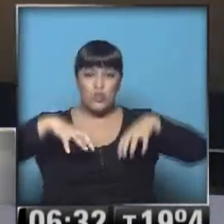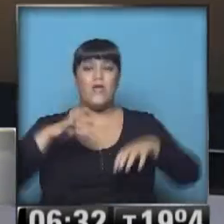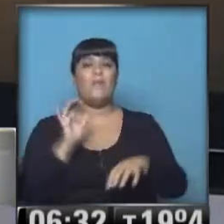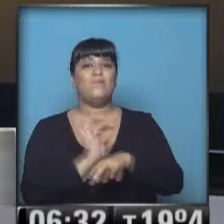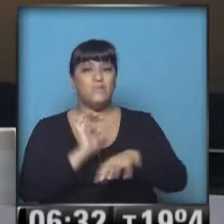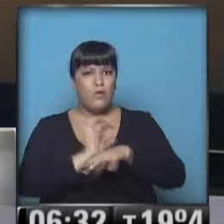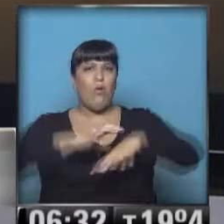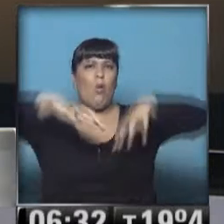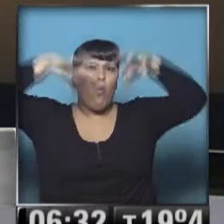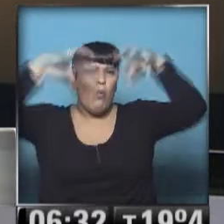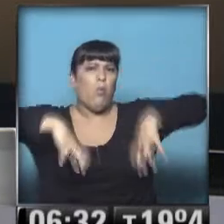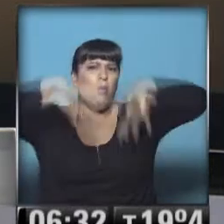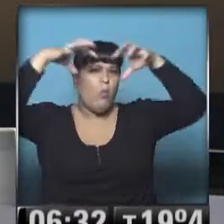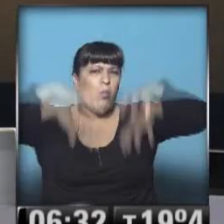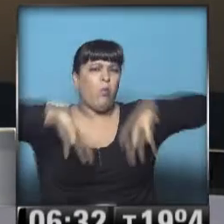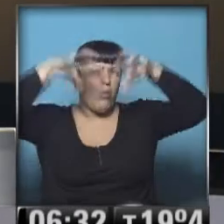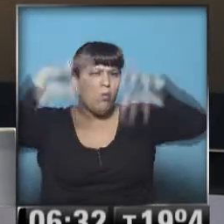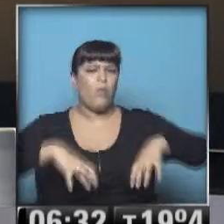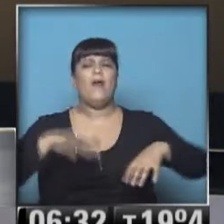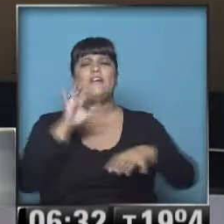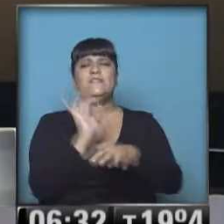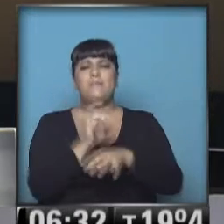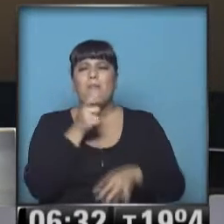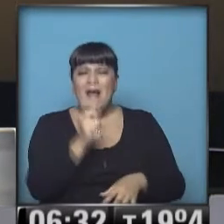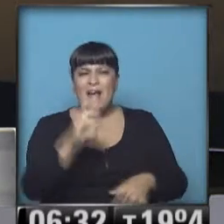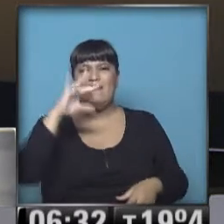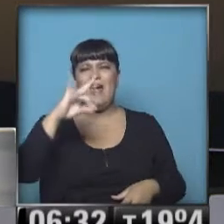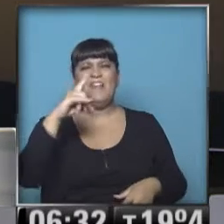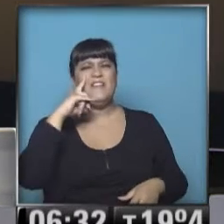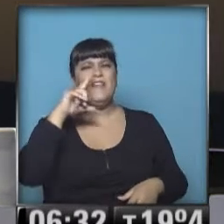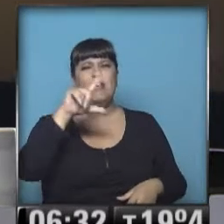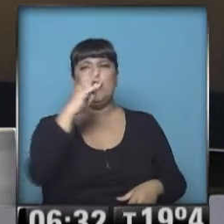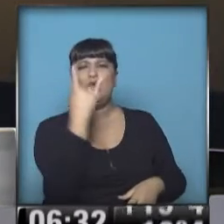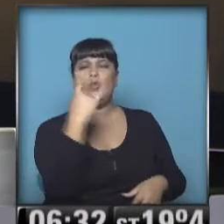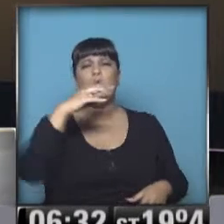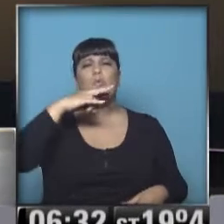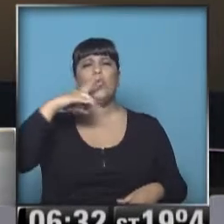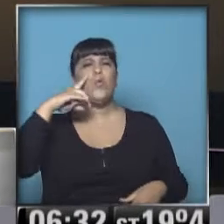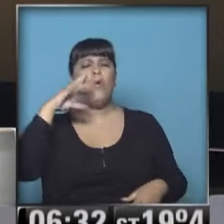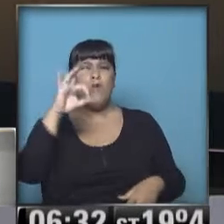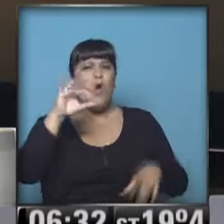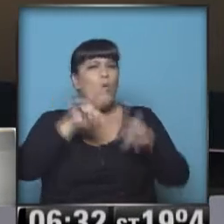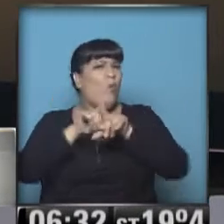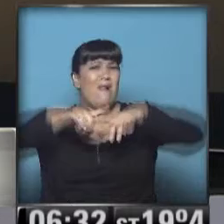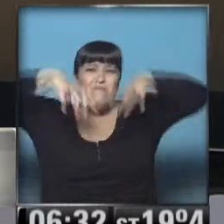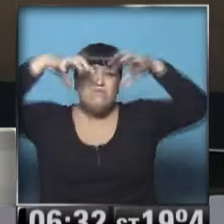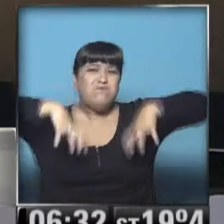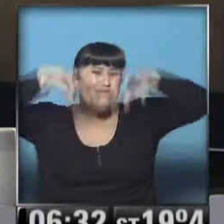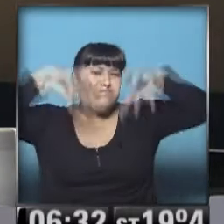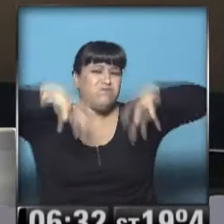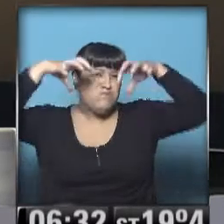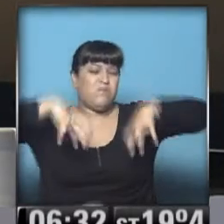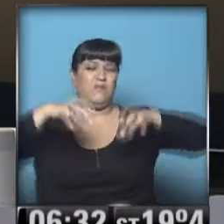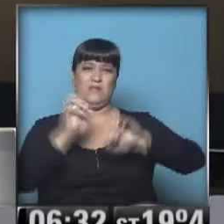de diluvio, insisto con esta palabra. Está complicadísima la mañana y podemos ver